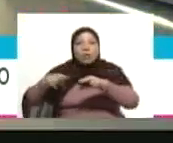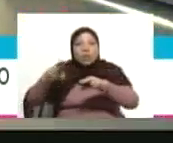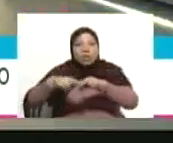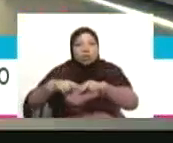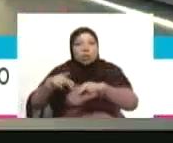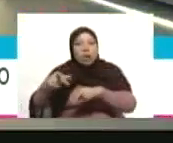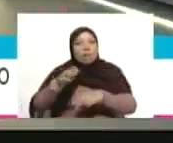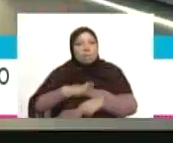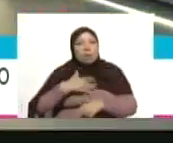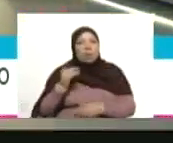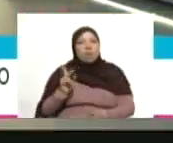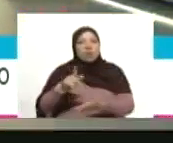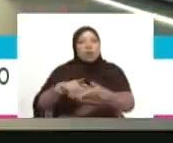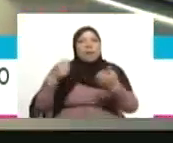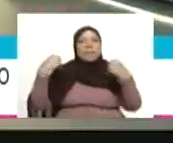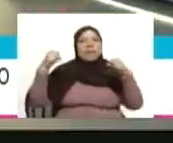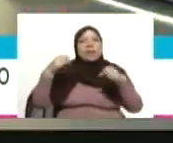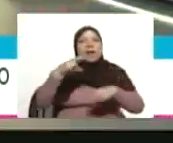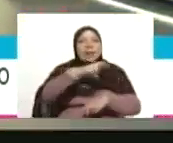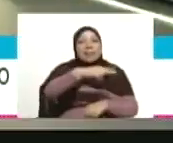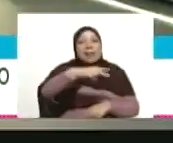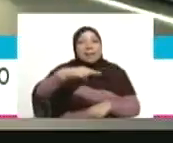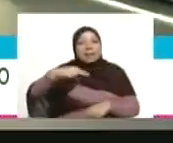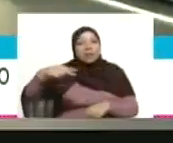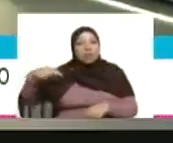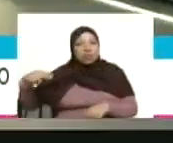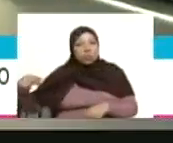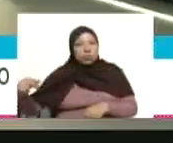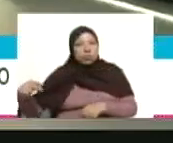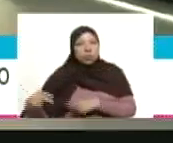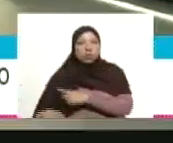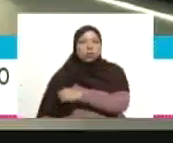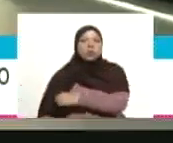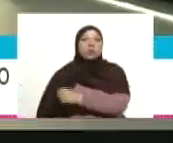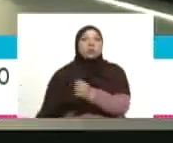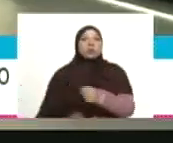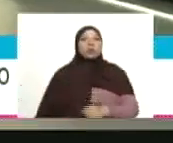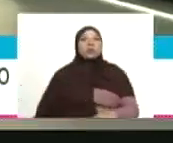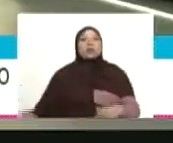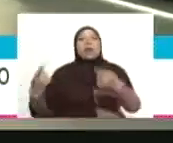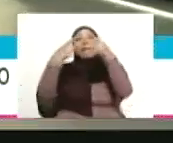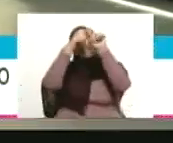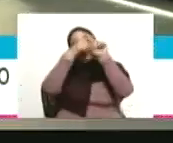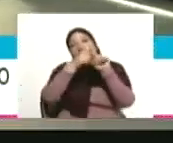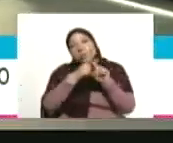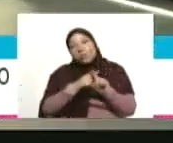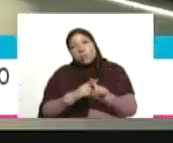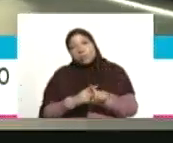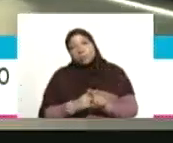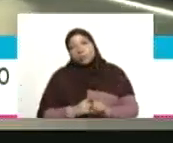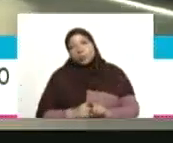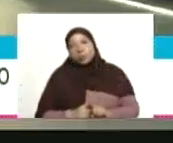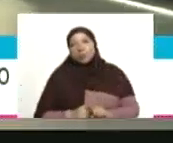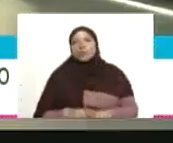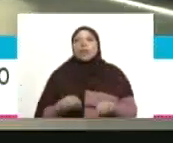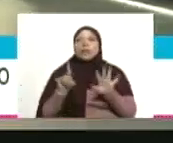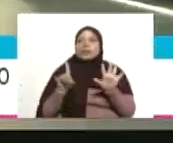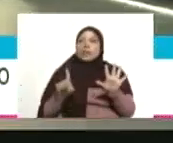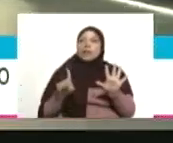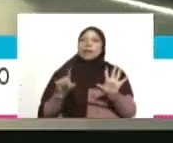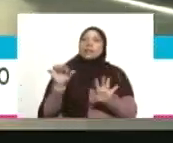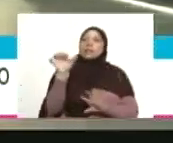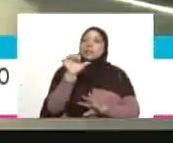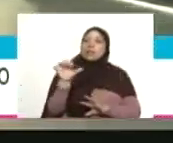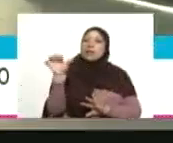fíjate, Neidimar, me dice aquí, mira las cifras. Con 6 semanas de